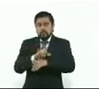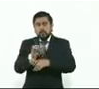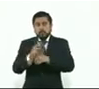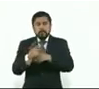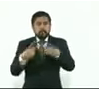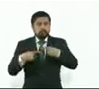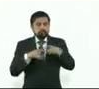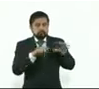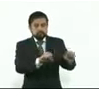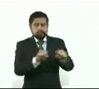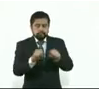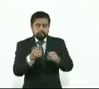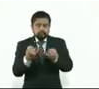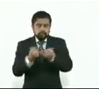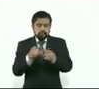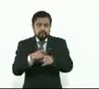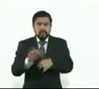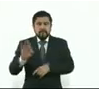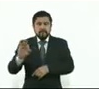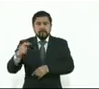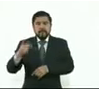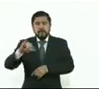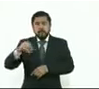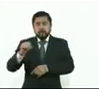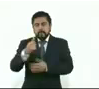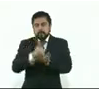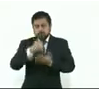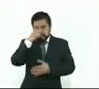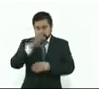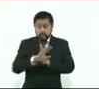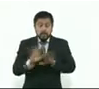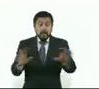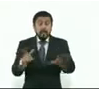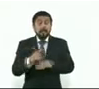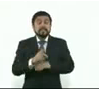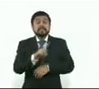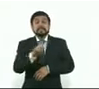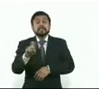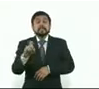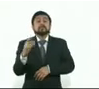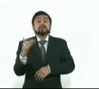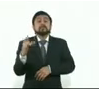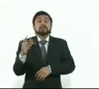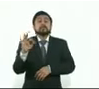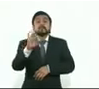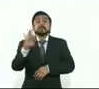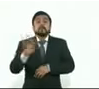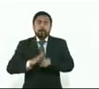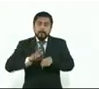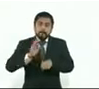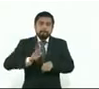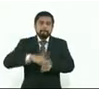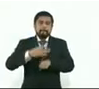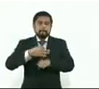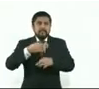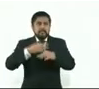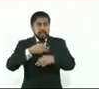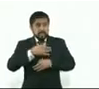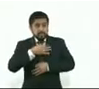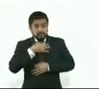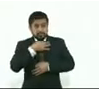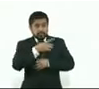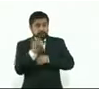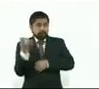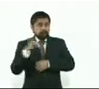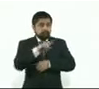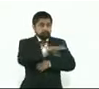lo que respecta a la Fiscalía General de Justicia, hubo 150% más órdenes de aprehensión por delitos de alto impacto que en el año pasado.